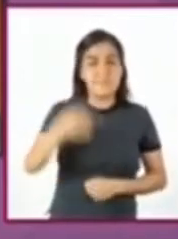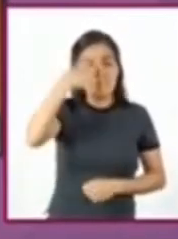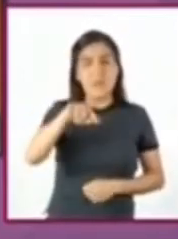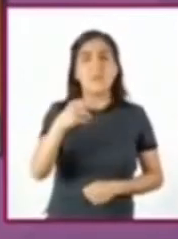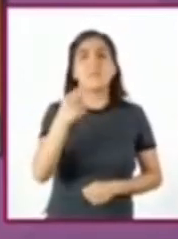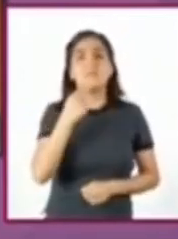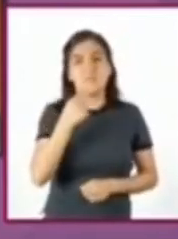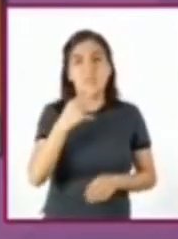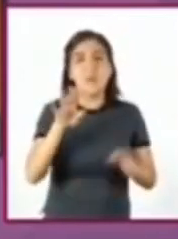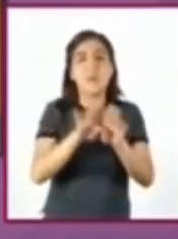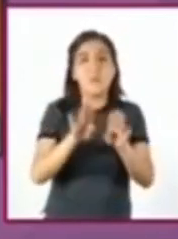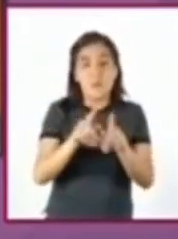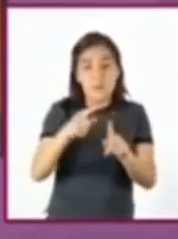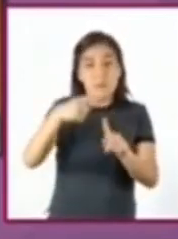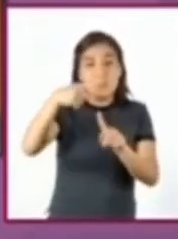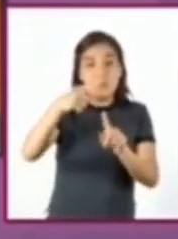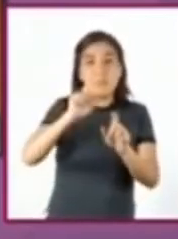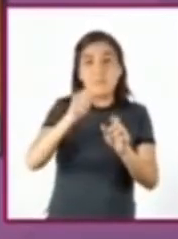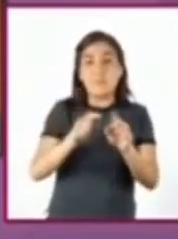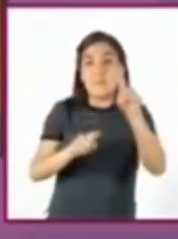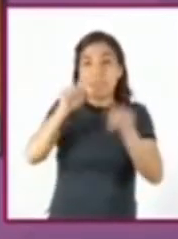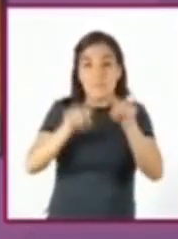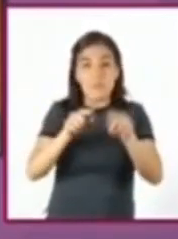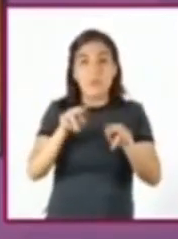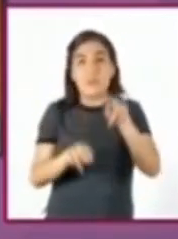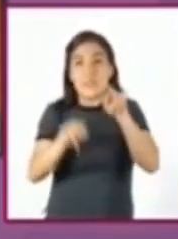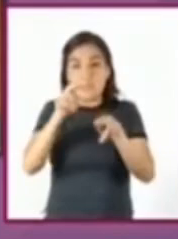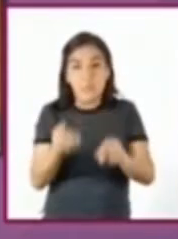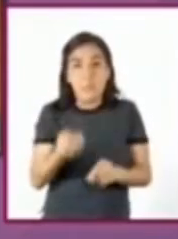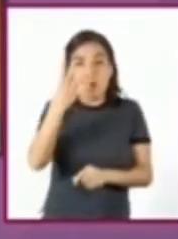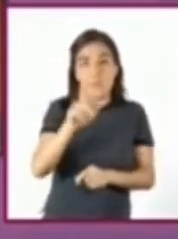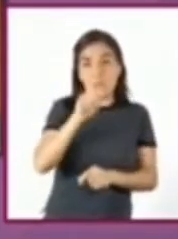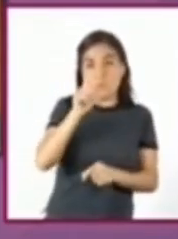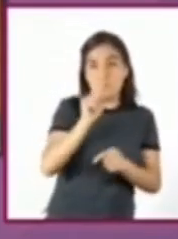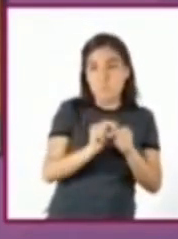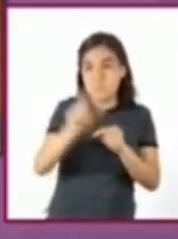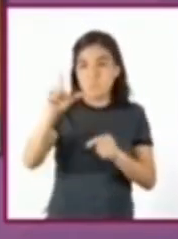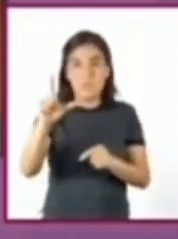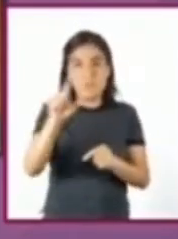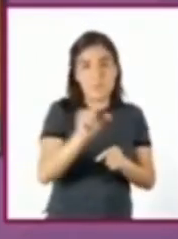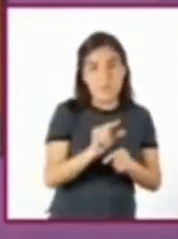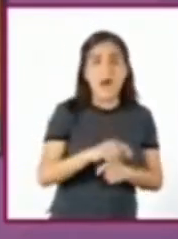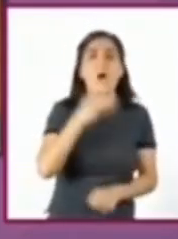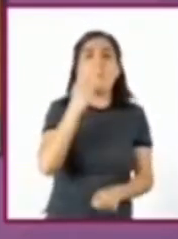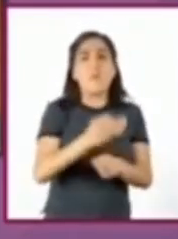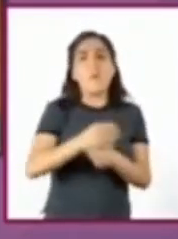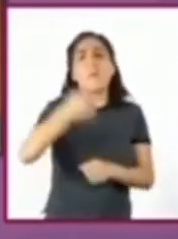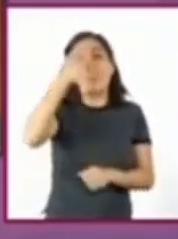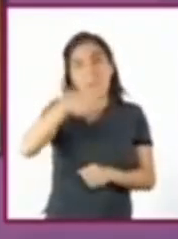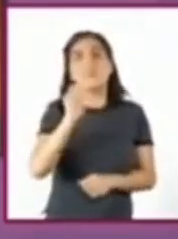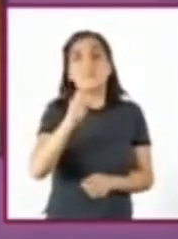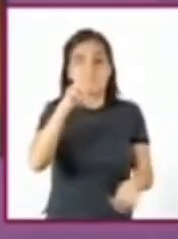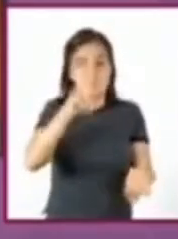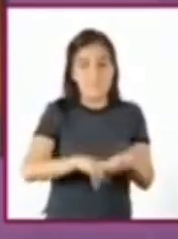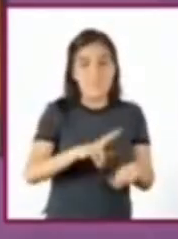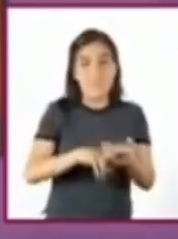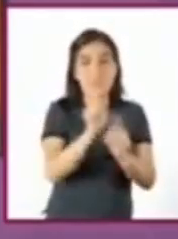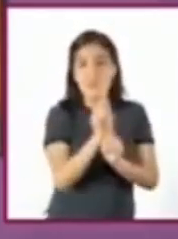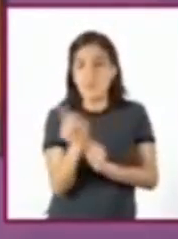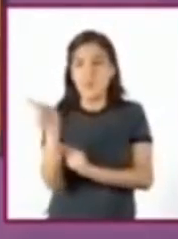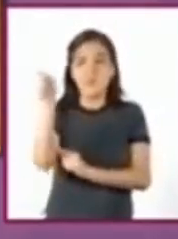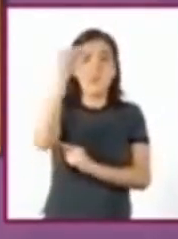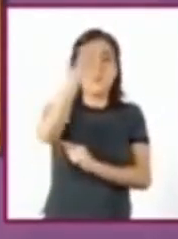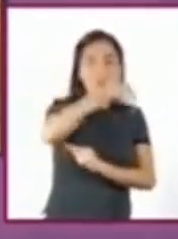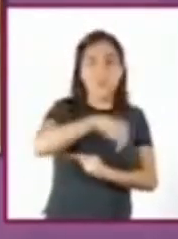de la corriente o para fijar la magnitud del voltaje. En nuestro caso, lo utilizaremos para limitar el valor de la corriente que fluye por